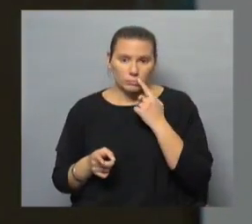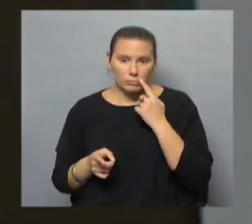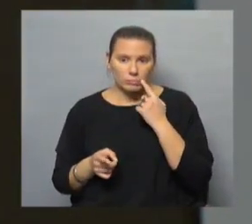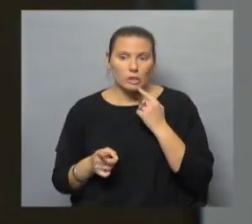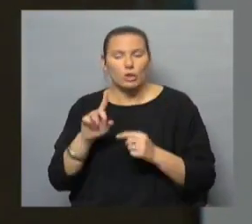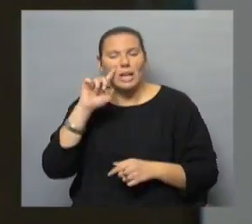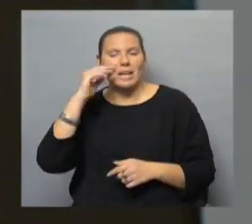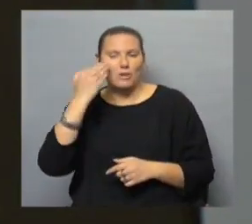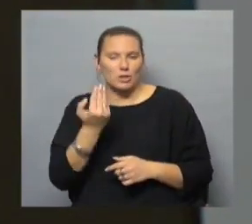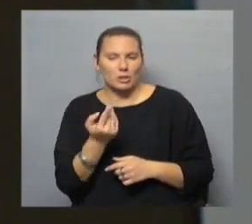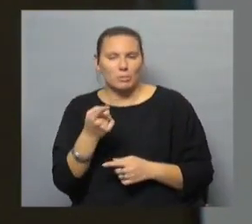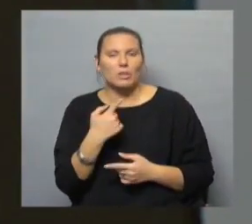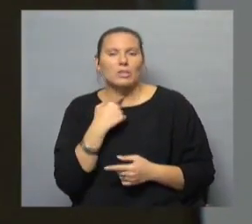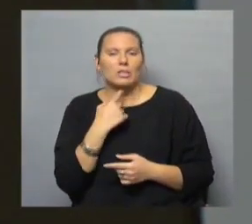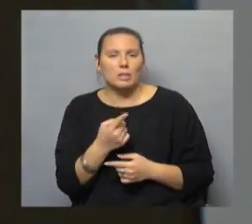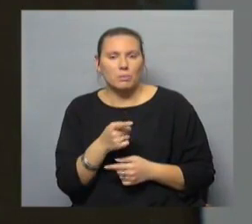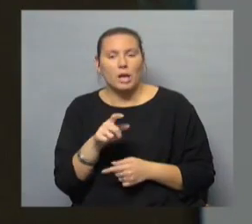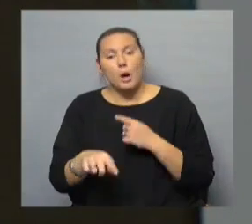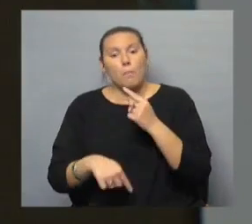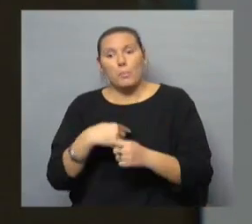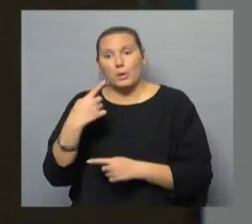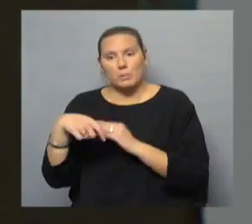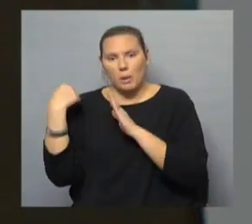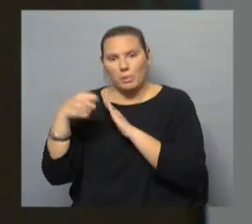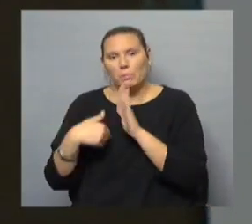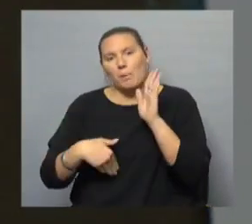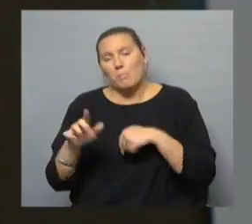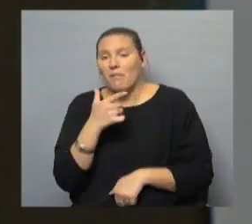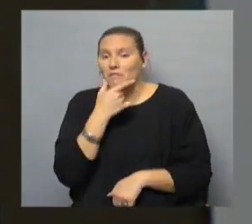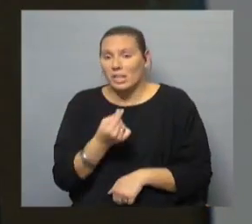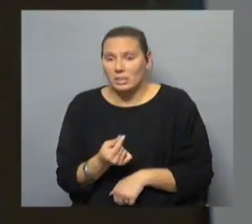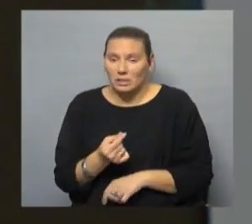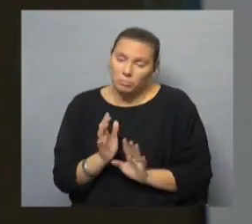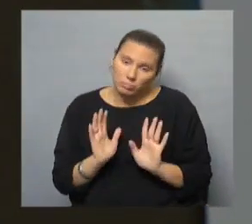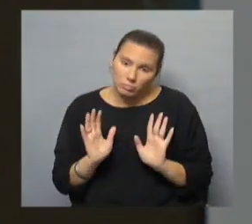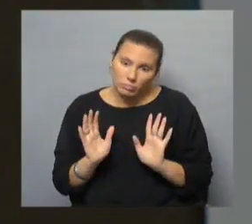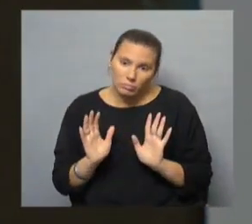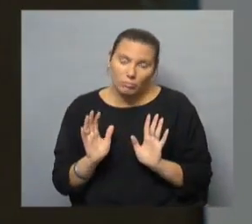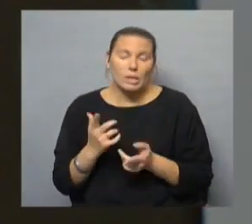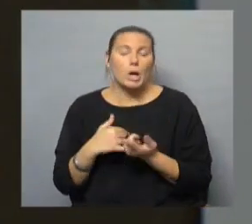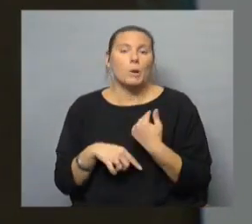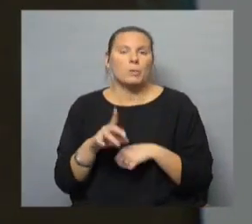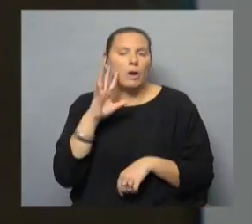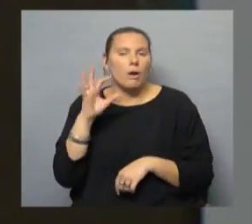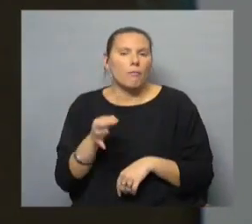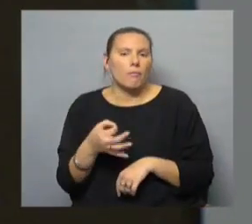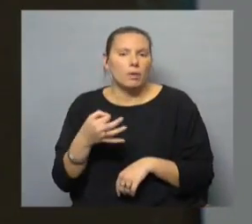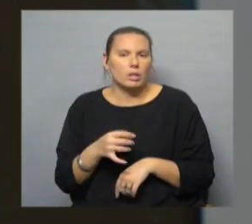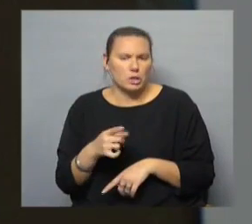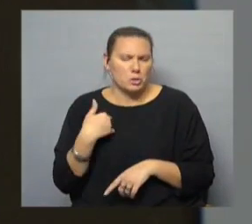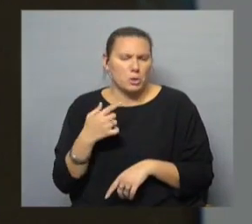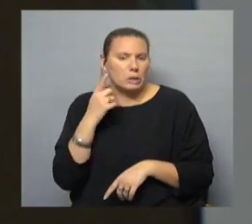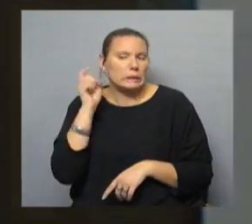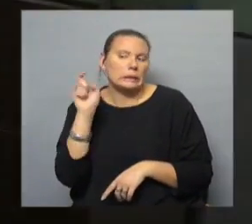tenés reconocimientos ayuda a que bueno, la próxima sea un poquito más fácil, en teoría. Pero la verdad no estoy tan